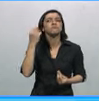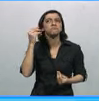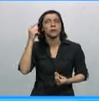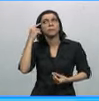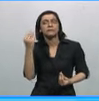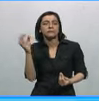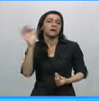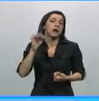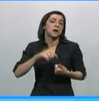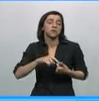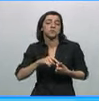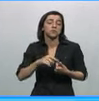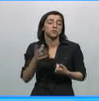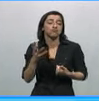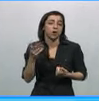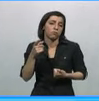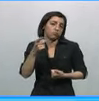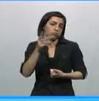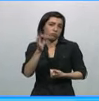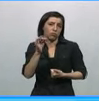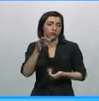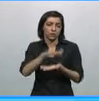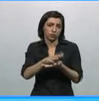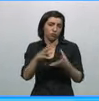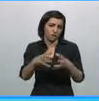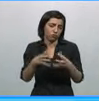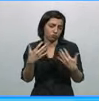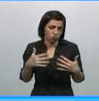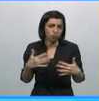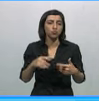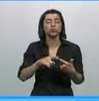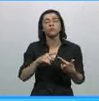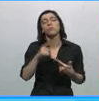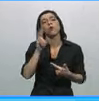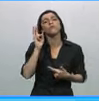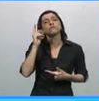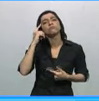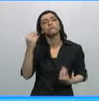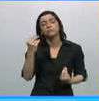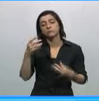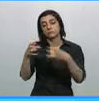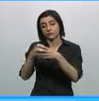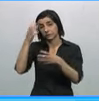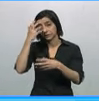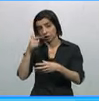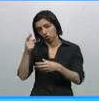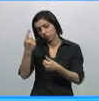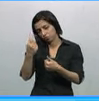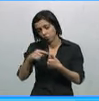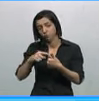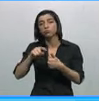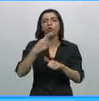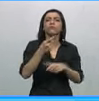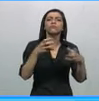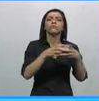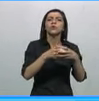hombre de fútbol y además como hombre que ve mucho fútbol. Además de San Lorenzo, ¿cuáles de los equipos del torneo de Primera División te gusta